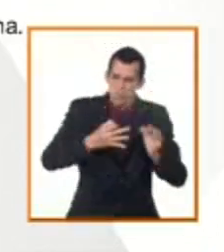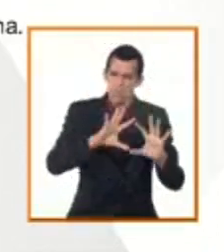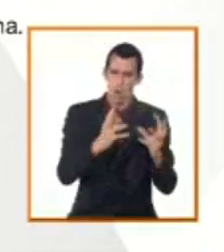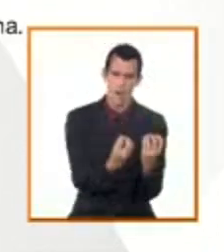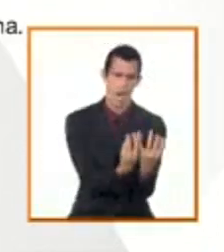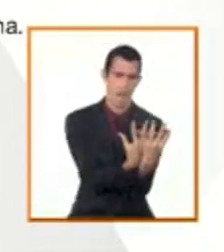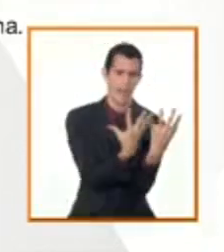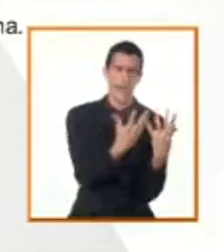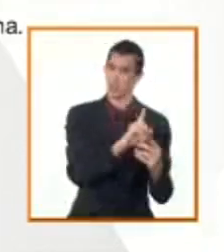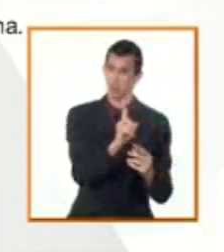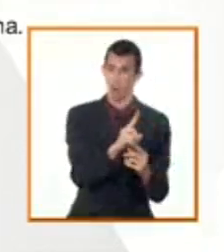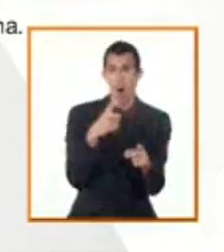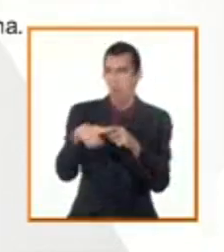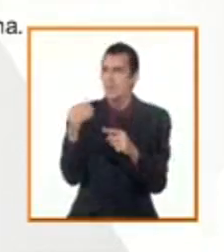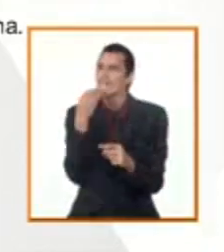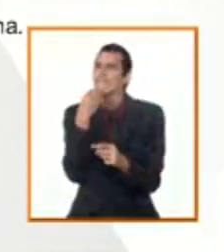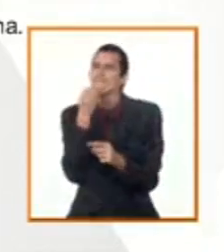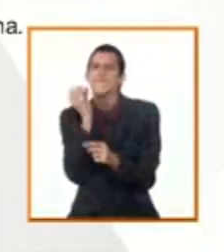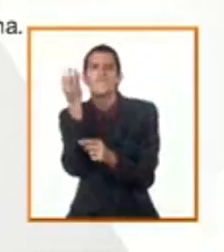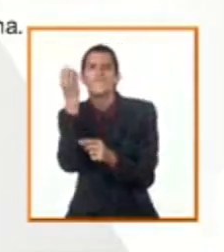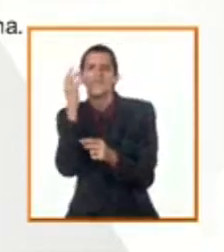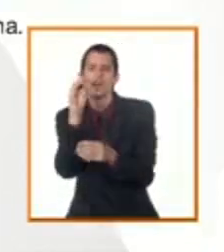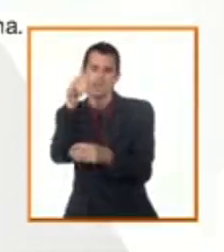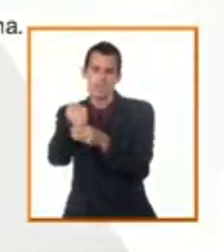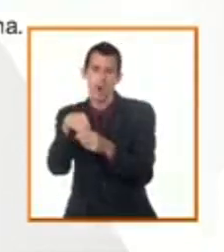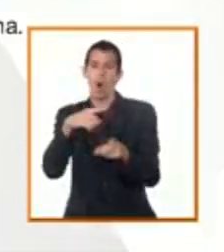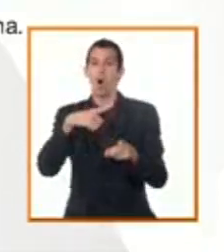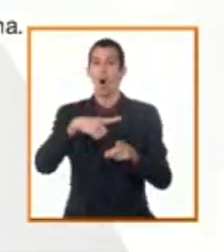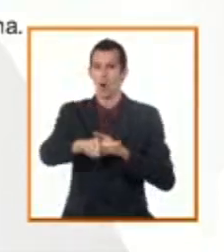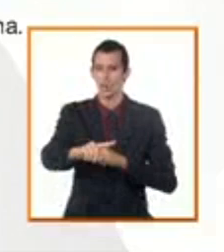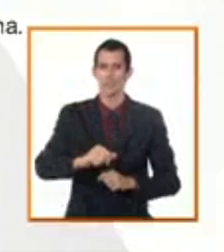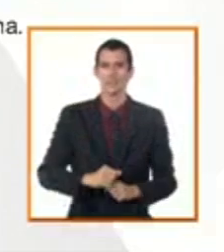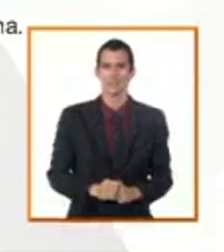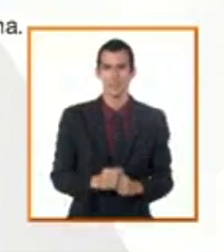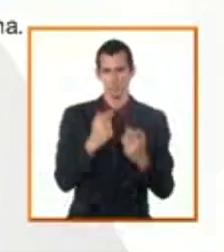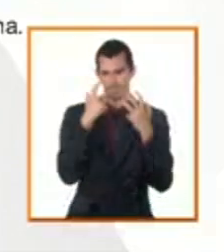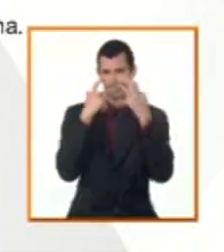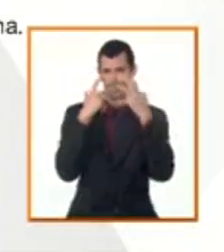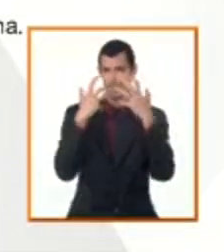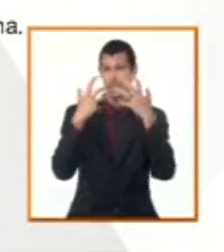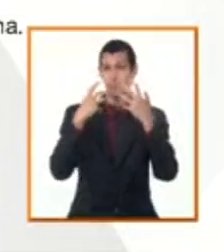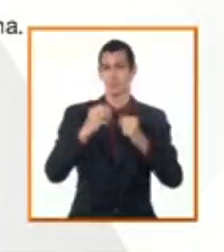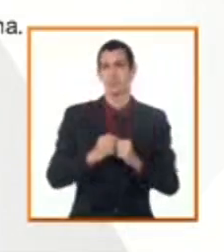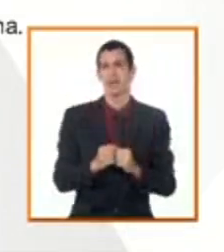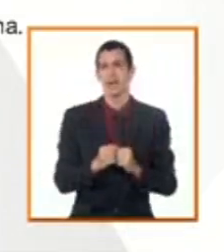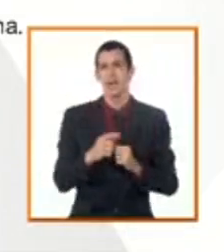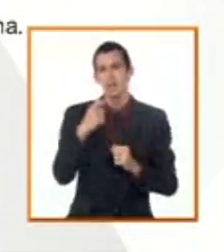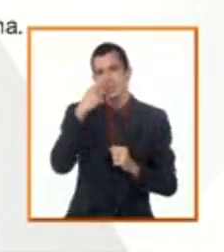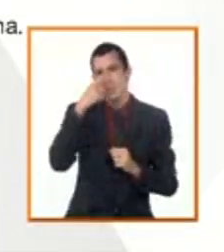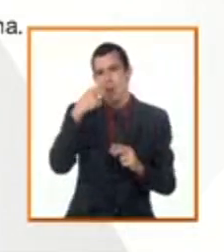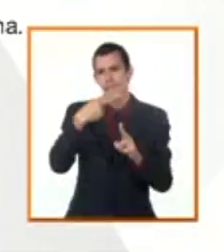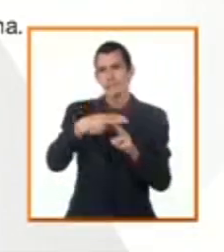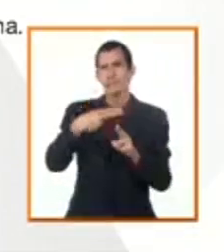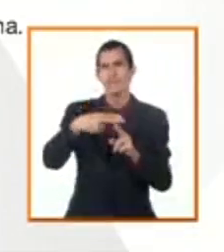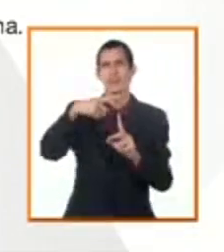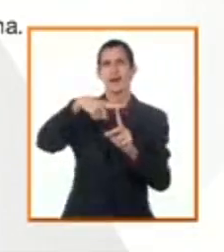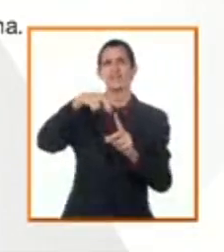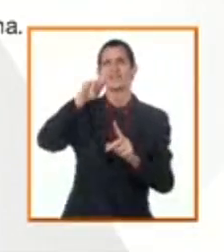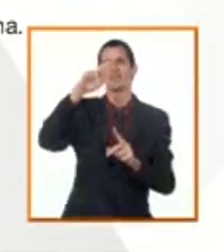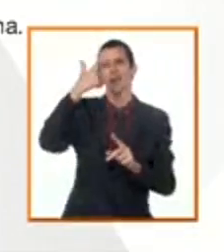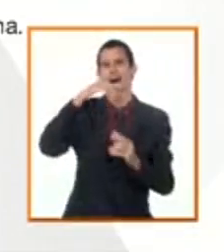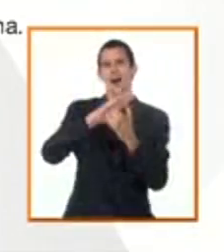de algo que se habló al principio y tiene que ver con el tramador. O sea, el tramador, nosotros este año hemos tenido que procesar 4 casos por tráfico de